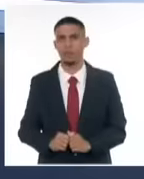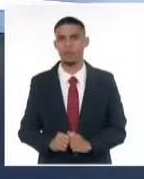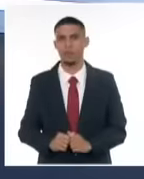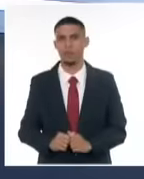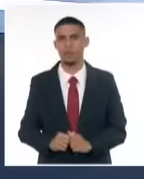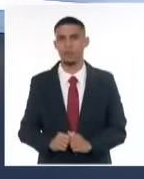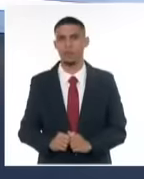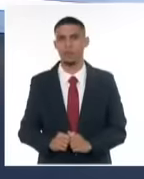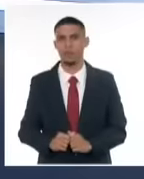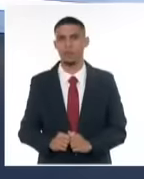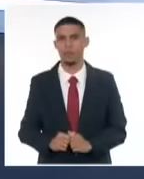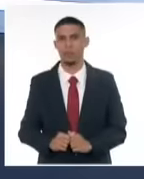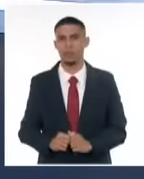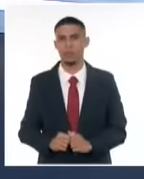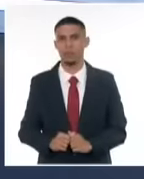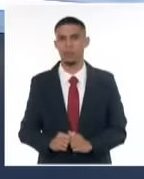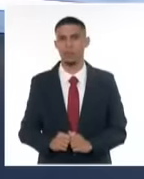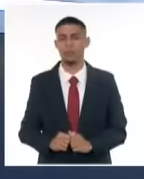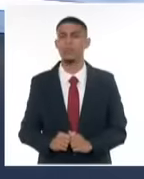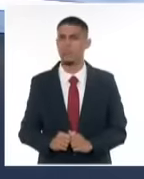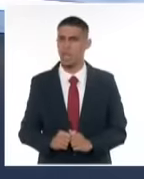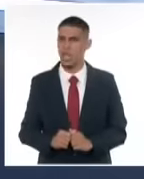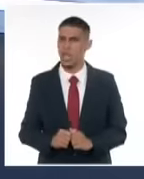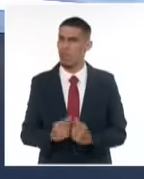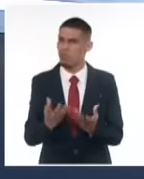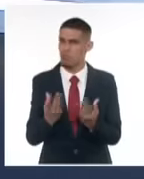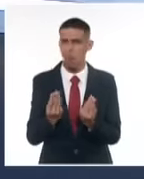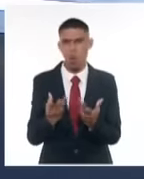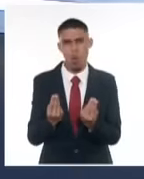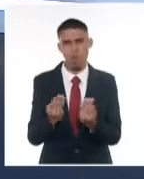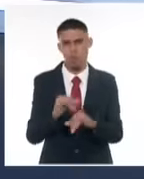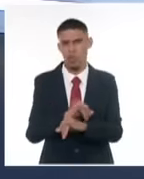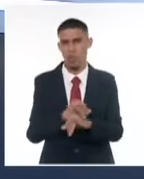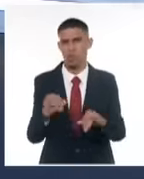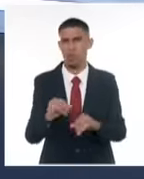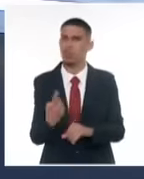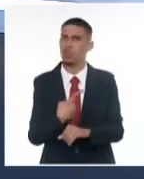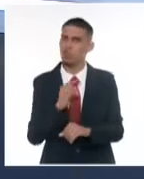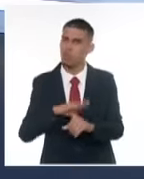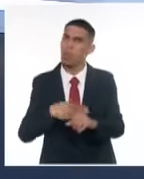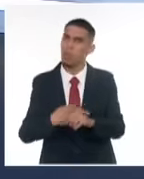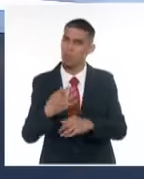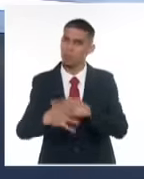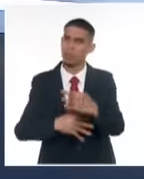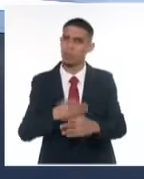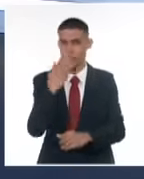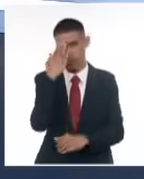jamás. Tenemos más, hay mucho más. Volveré muy pronto. Gracias a todos.